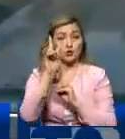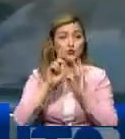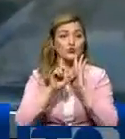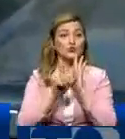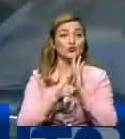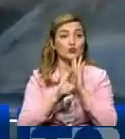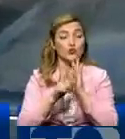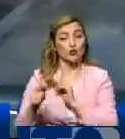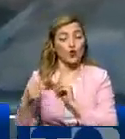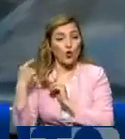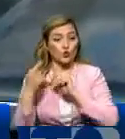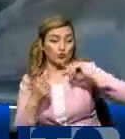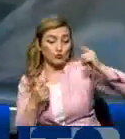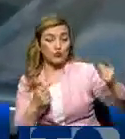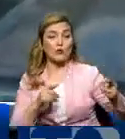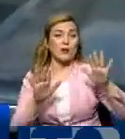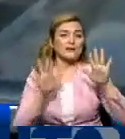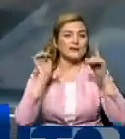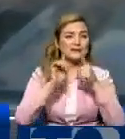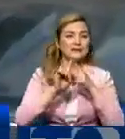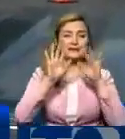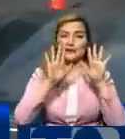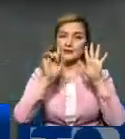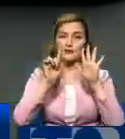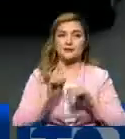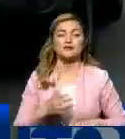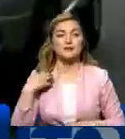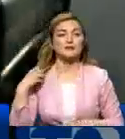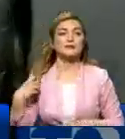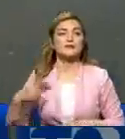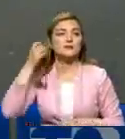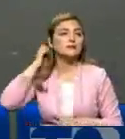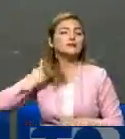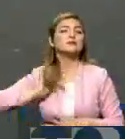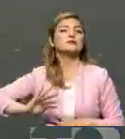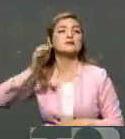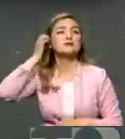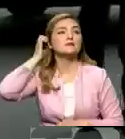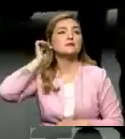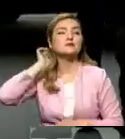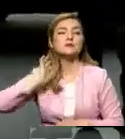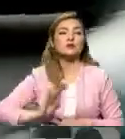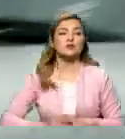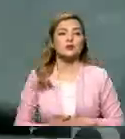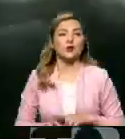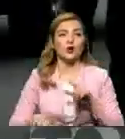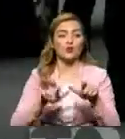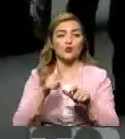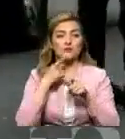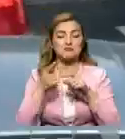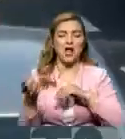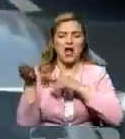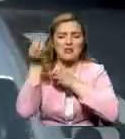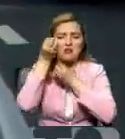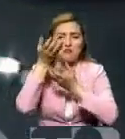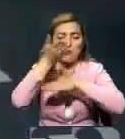2 minutos, del otro carril puede demorarse hasta 16. Aunque algunos conductores consideran que esta medida no fue socializada